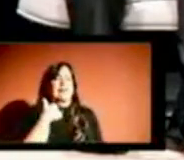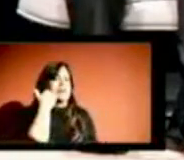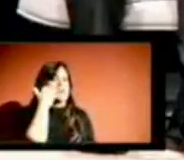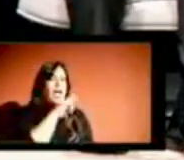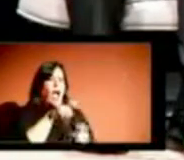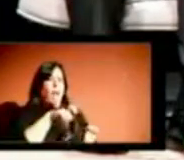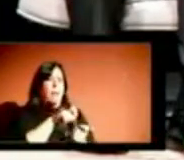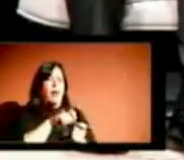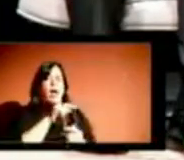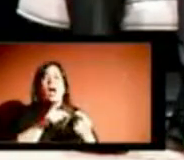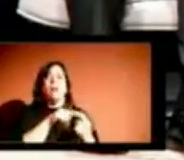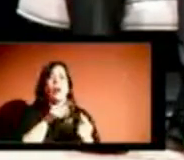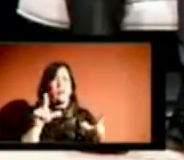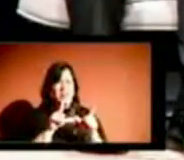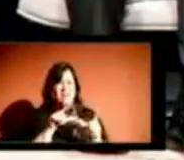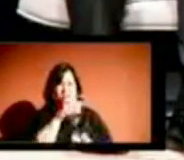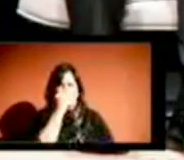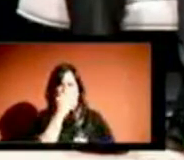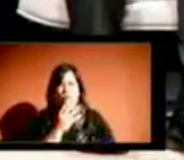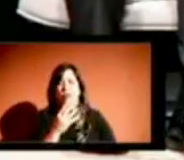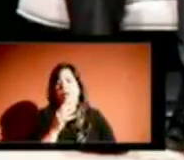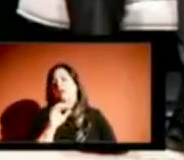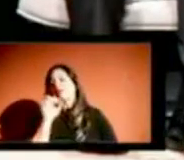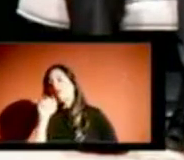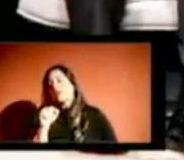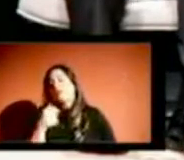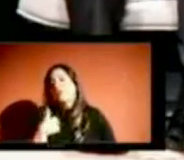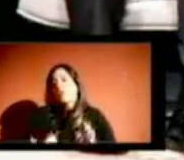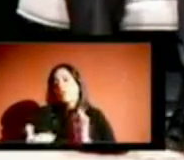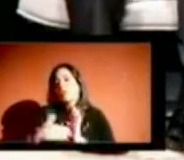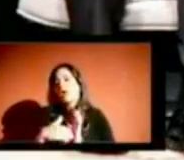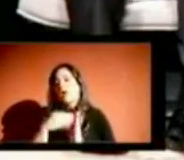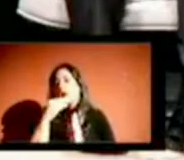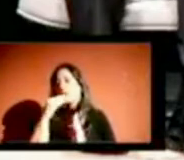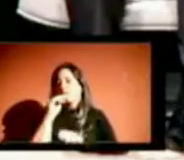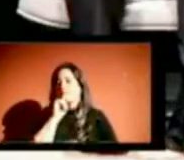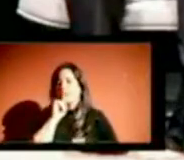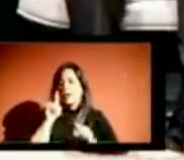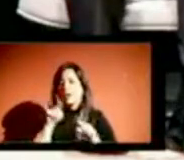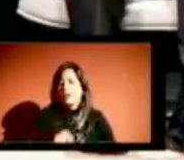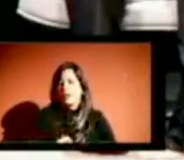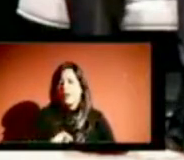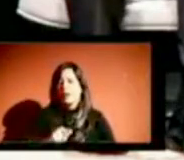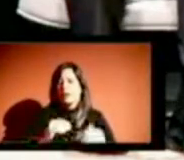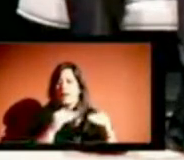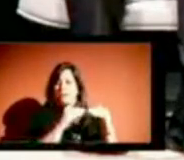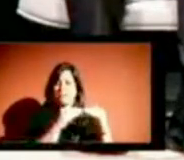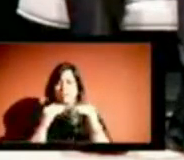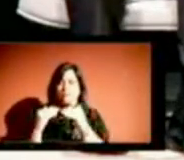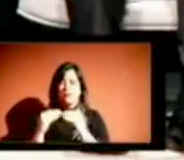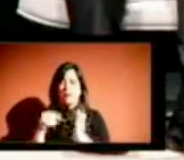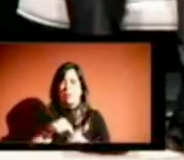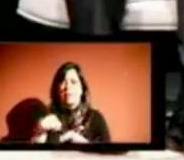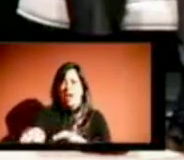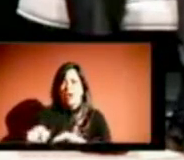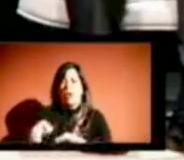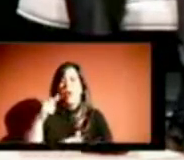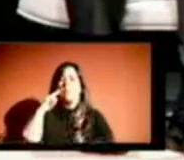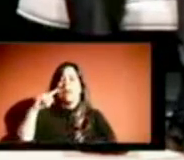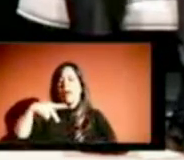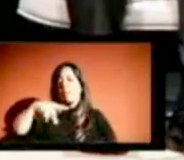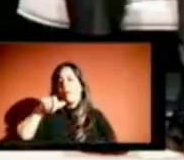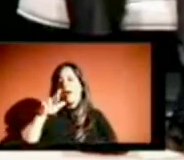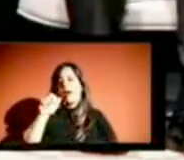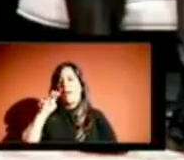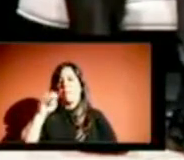esa licencia que mencionan. Lo que sí repito es que ya di la directriz que se equipare el salario de los